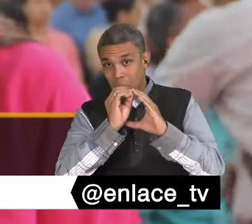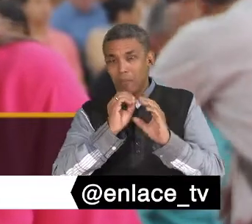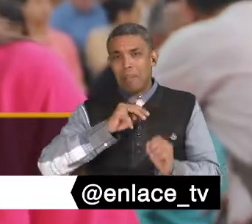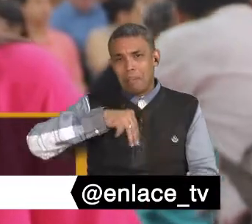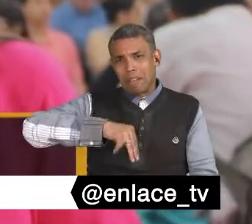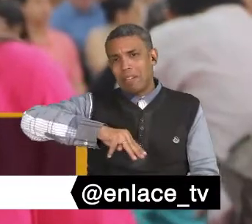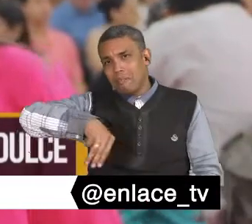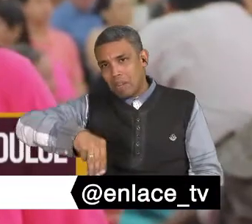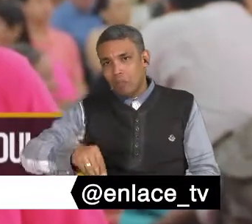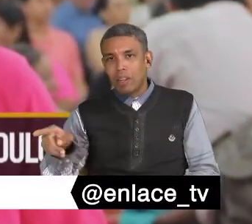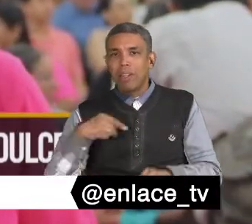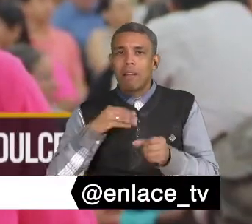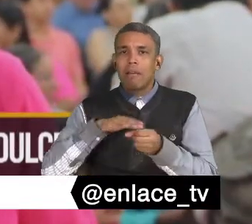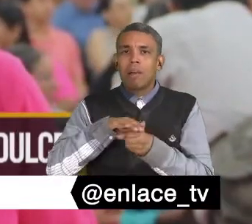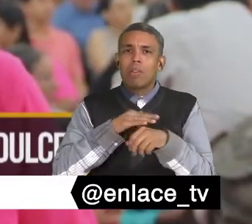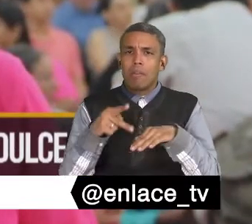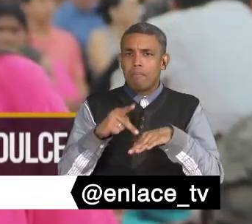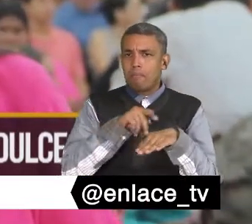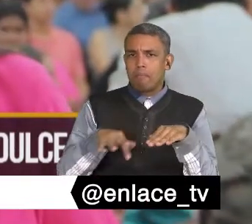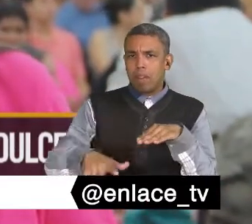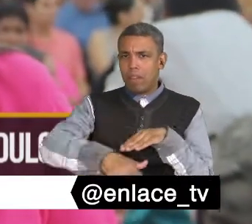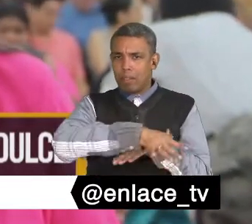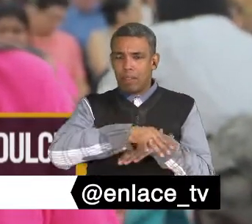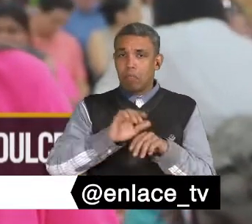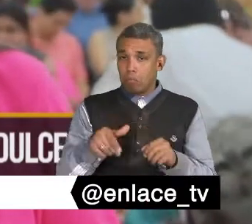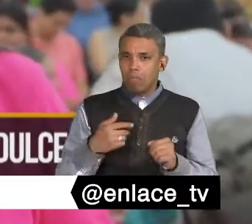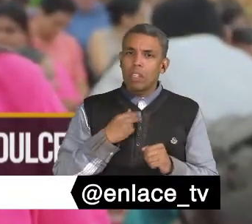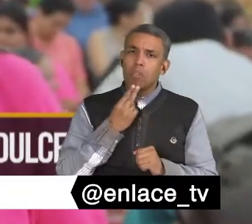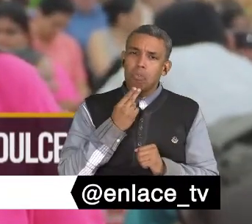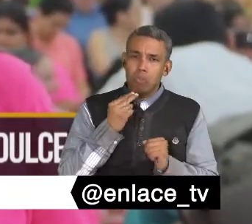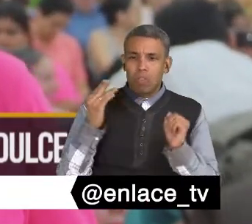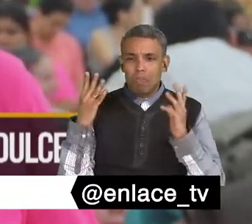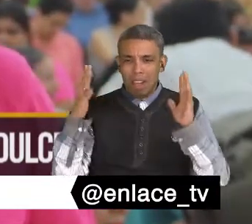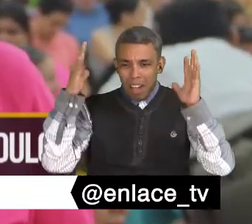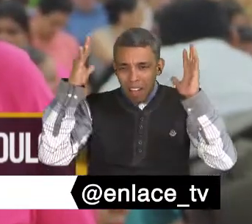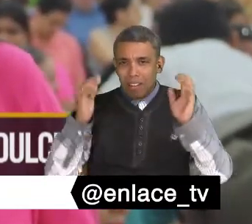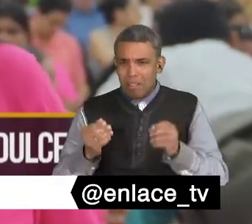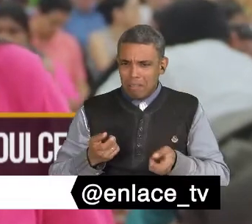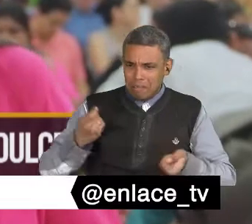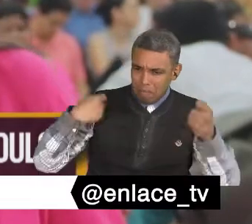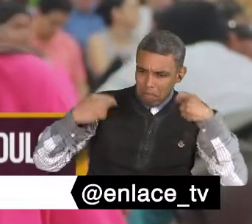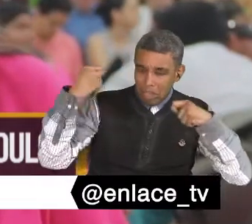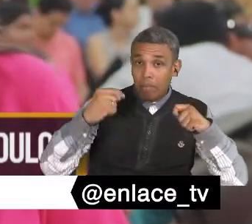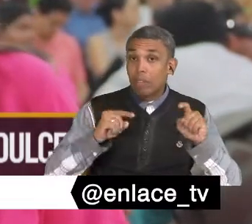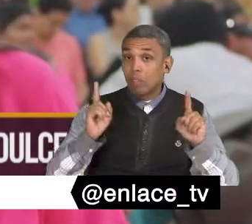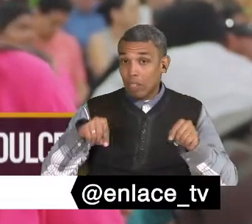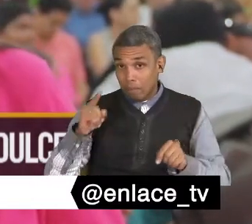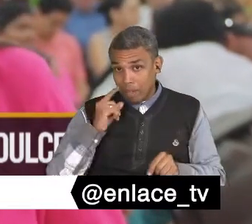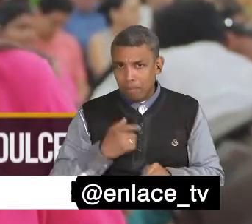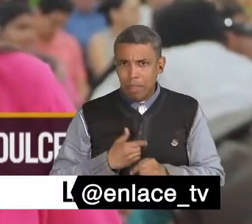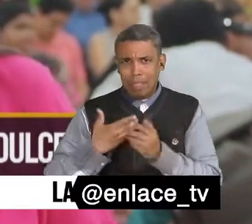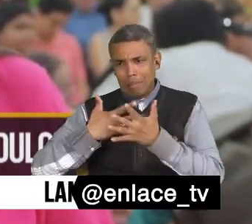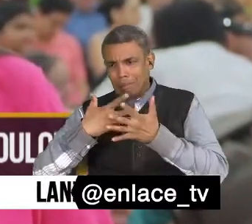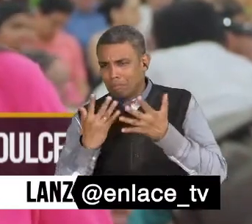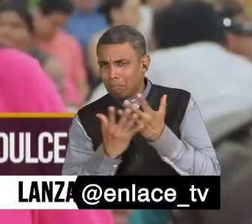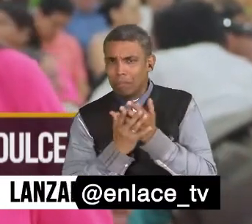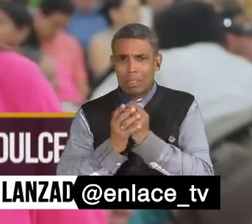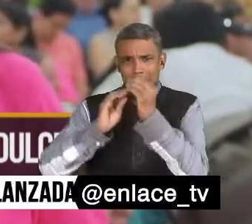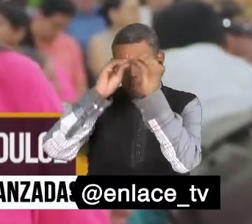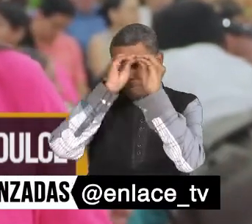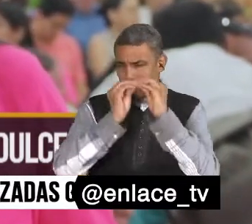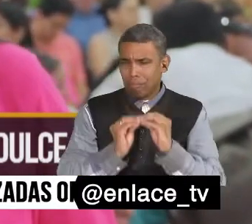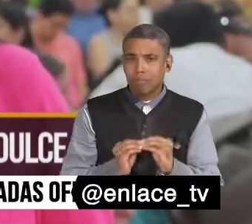deliciosos dulces, pero también de la parte cultural que vamos a tener en la tarima del festival. El día 11 vamos a tener artistas locales,